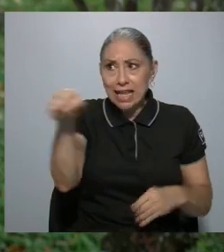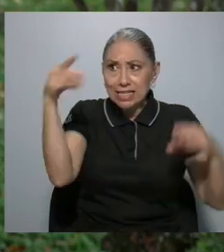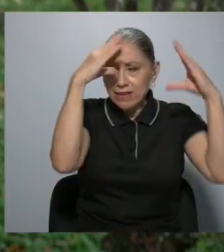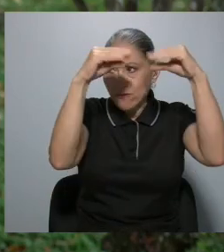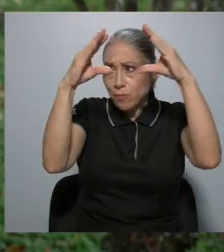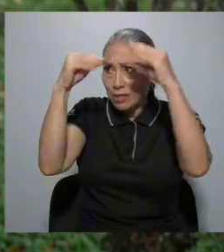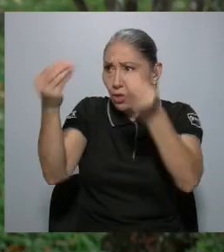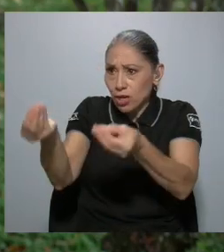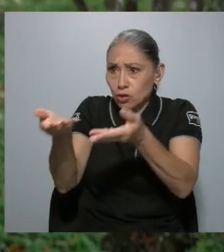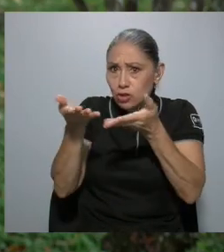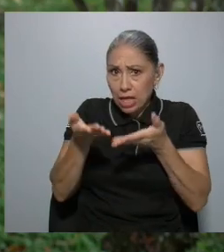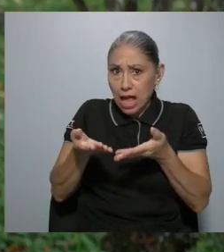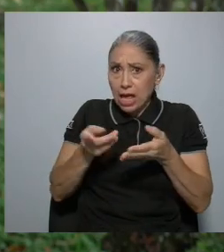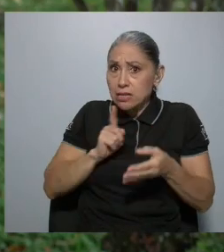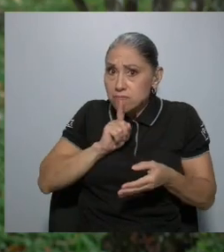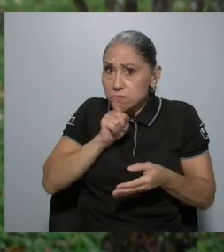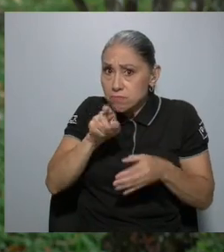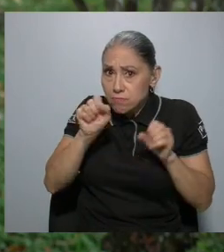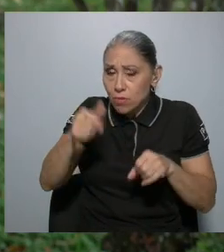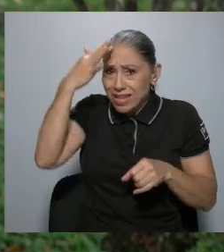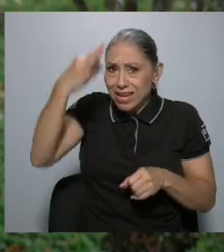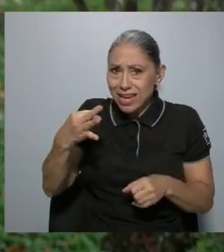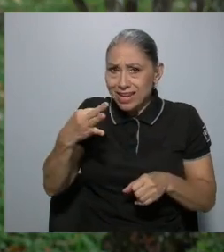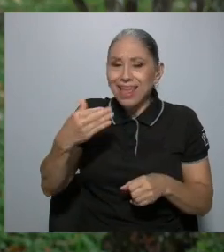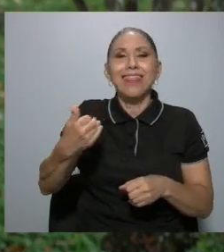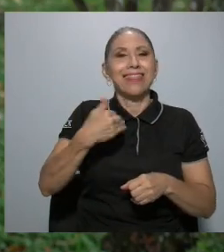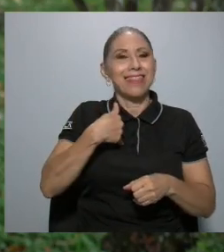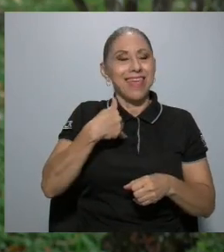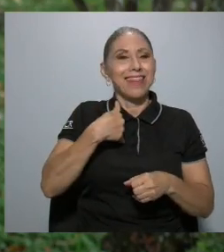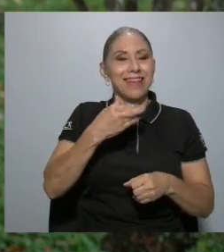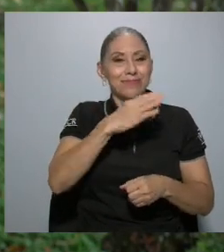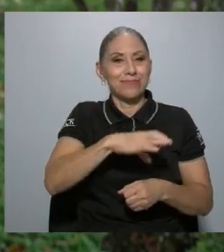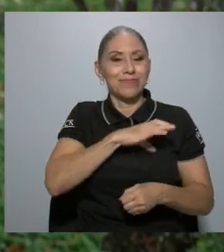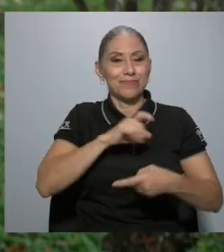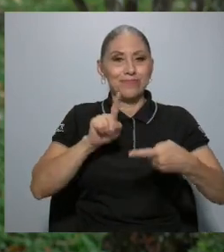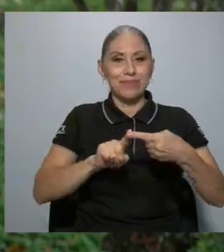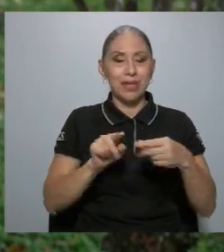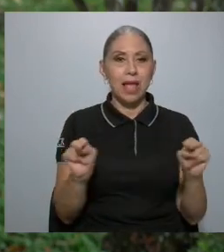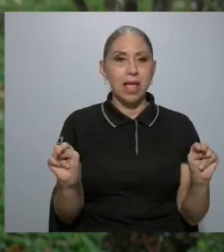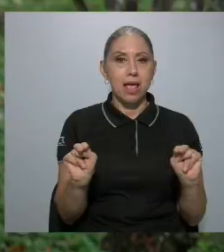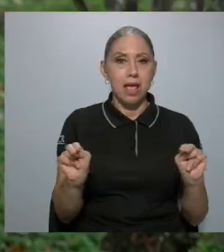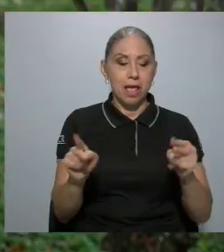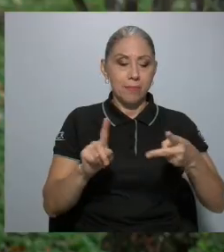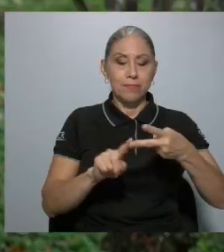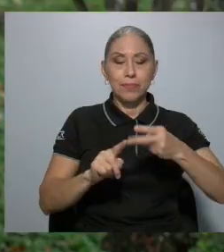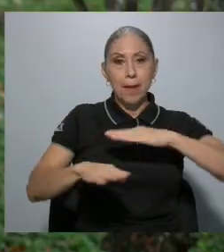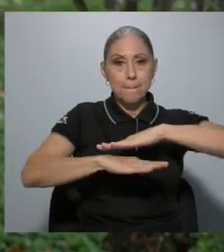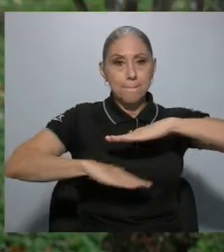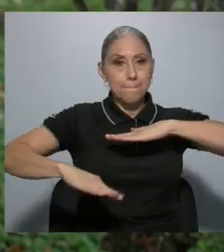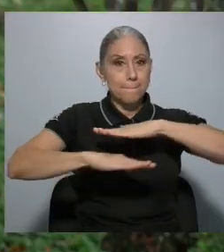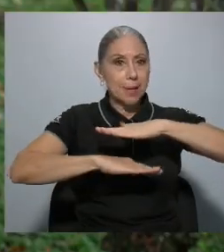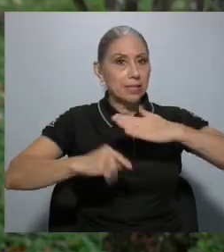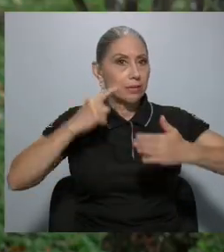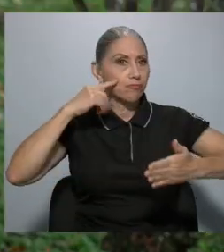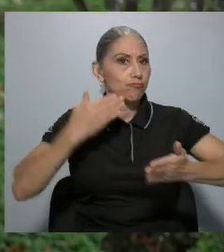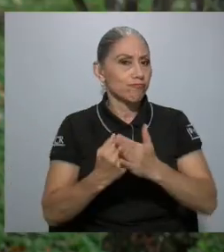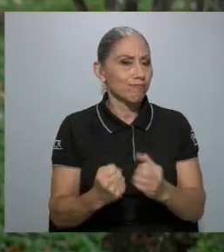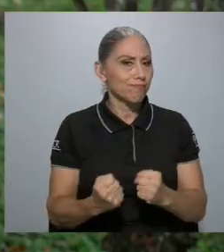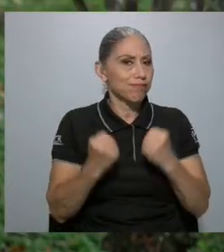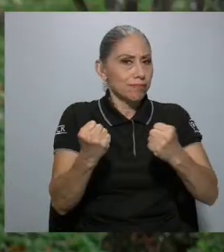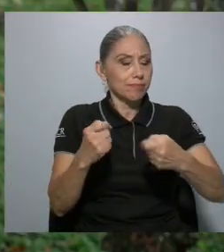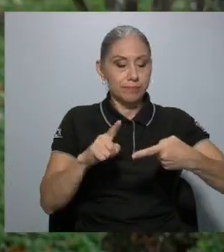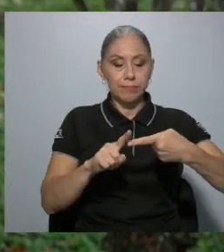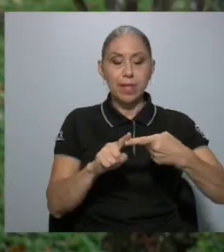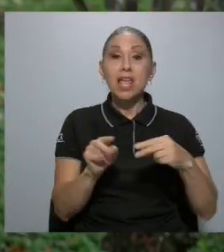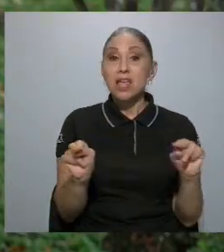Lo que podemos considerar fuentes creíbles de información es porque cumplen con el criterio de ser imparciales y basarse en